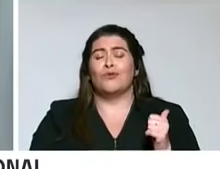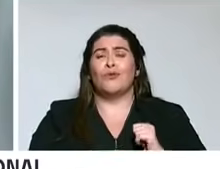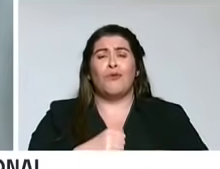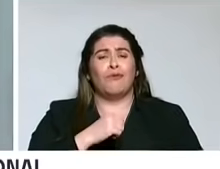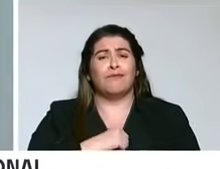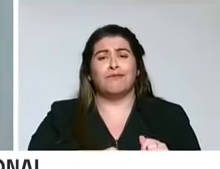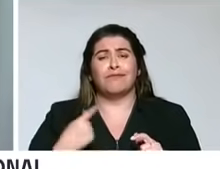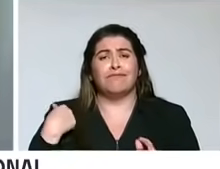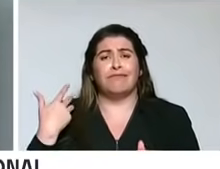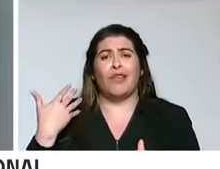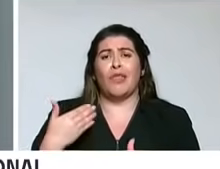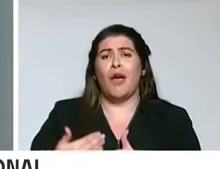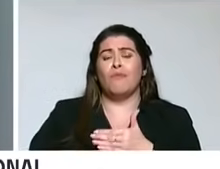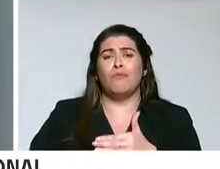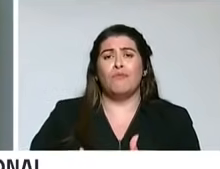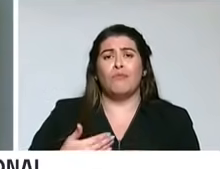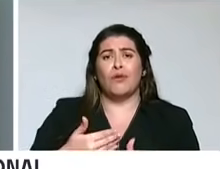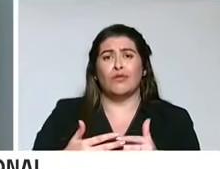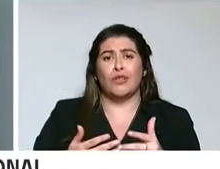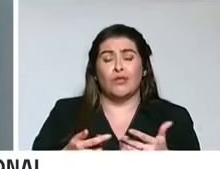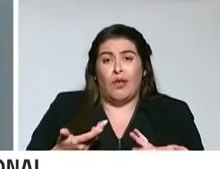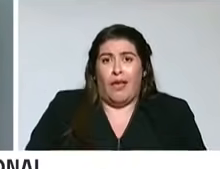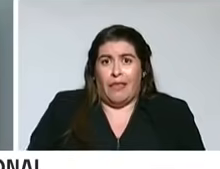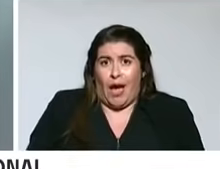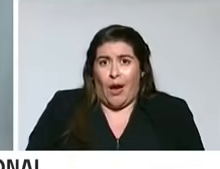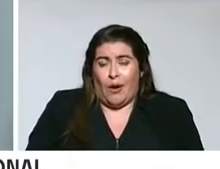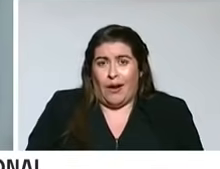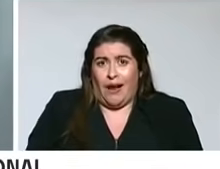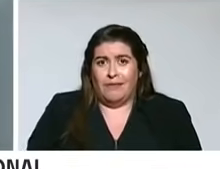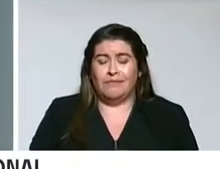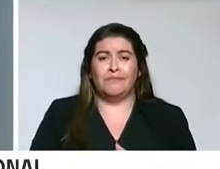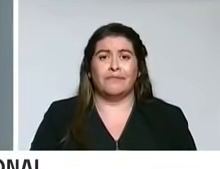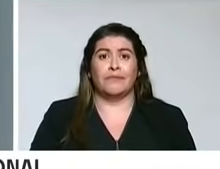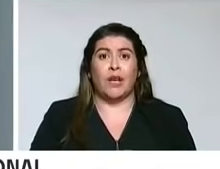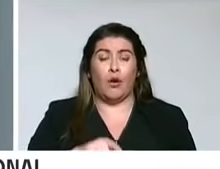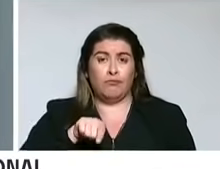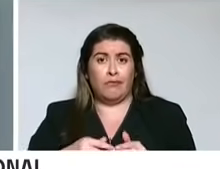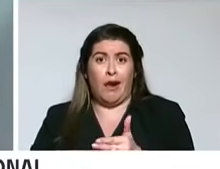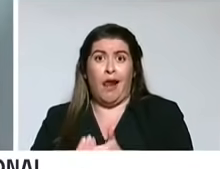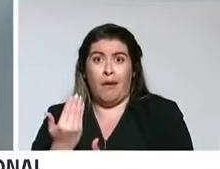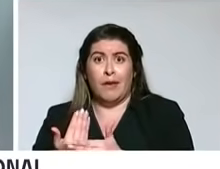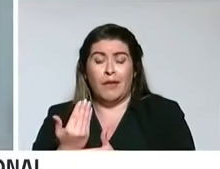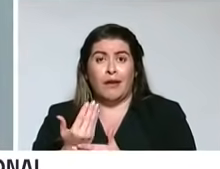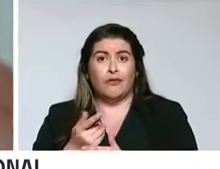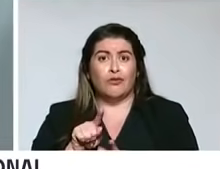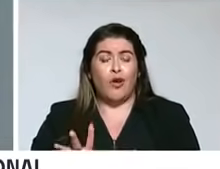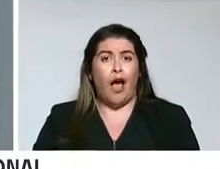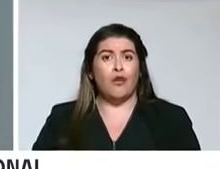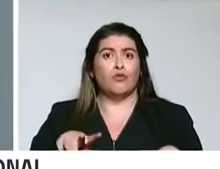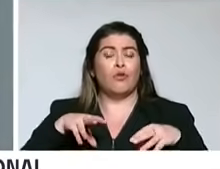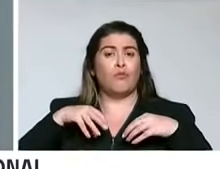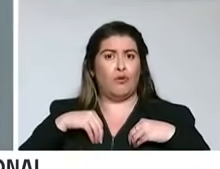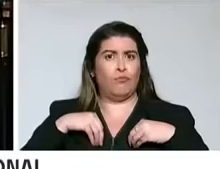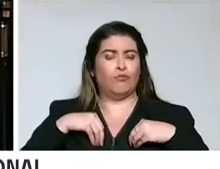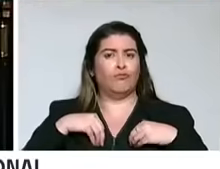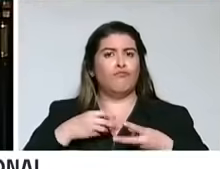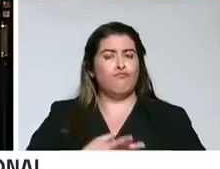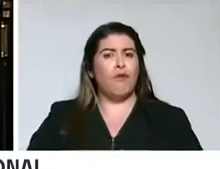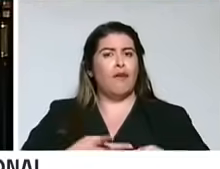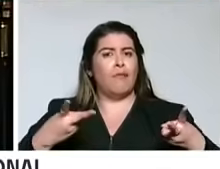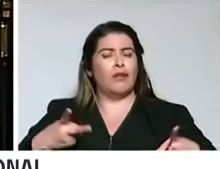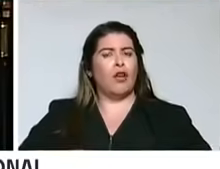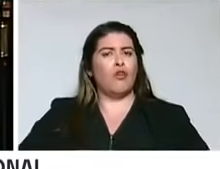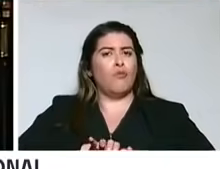surgen del proceso social que nos ha llevado hasta acá. Recién esta mañana asumimos públicamente el compromiso